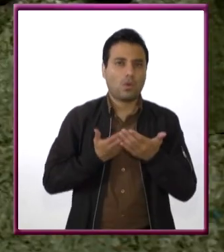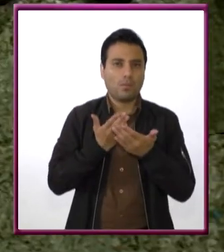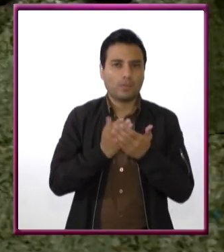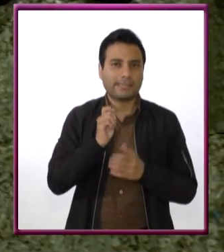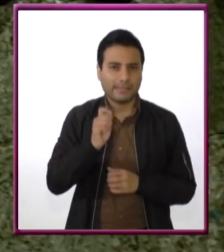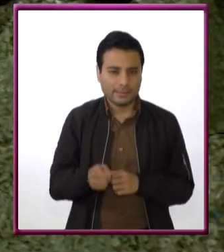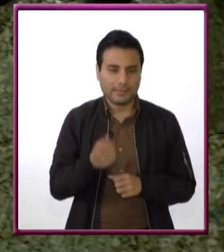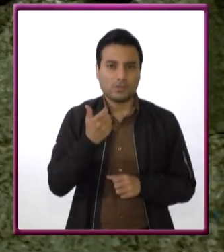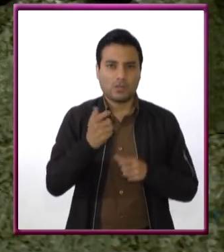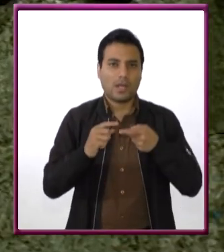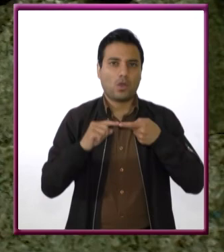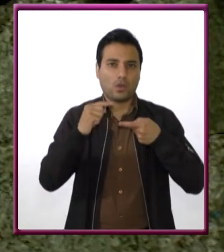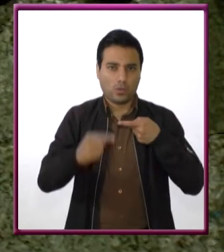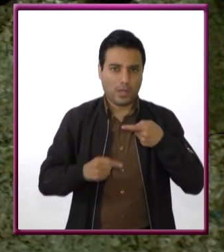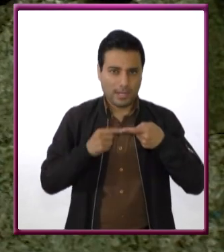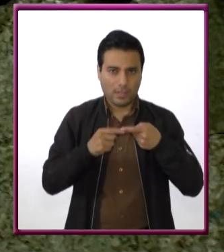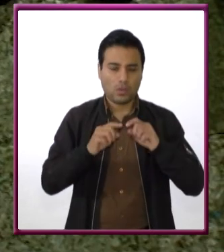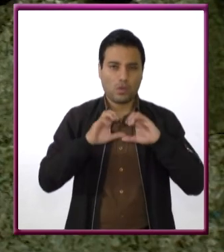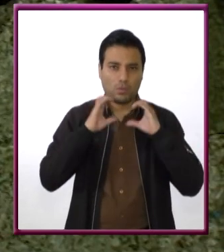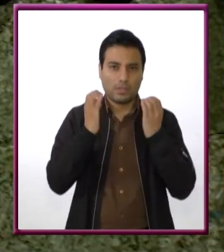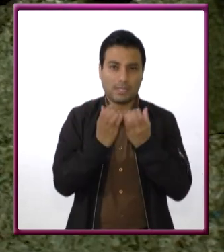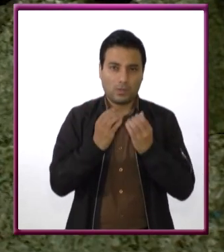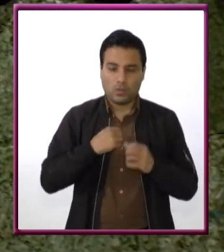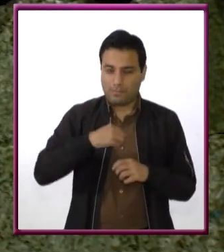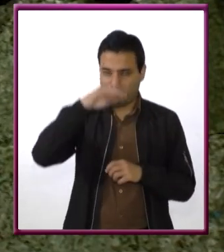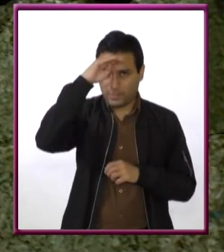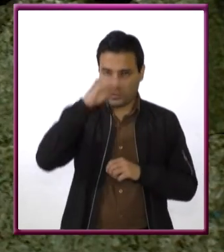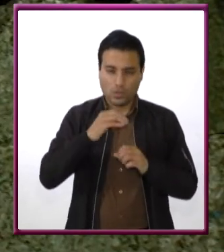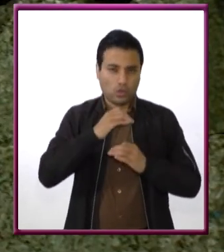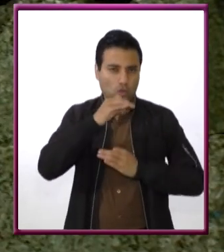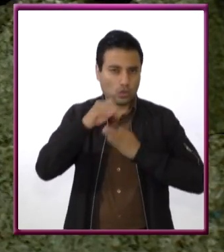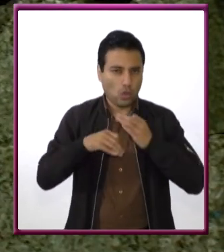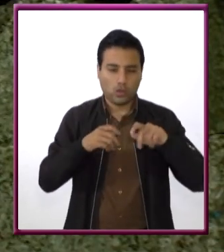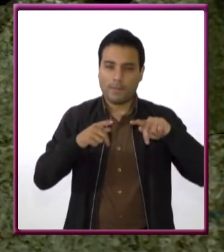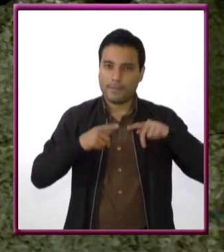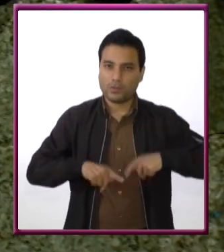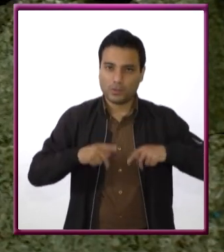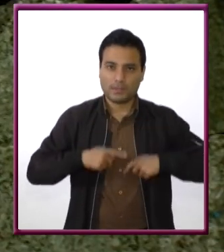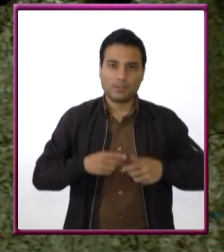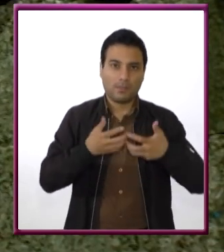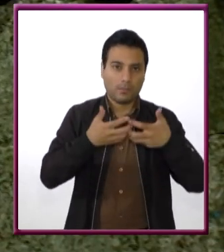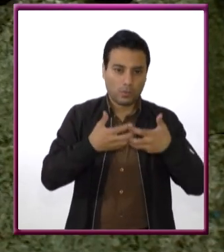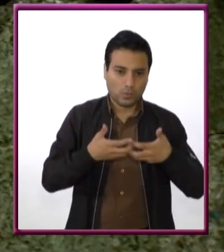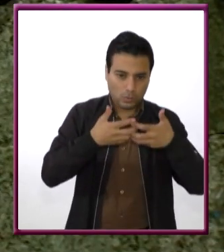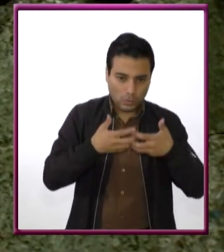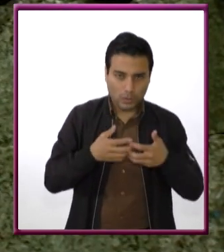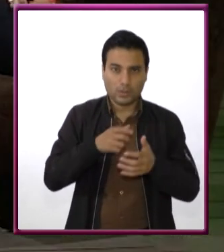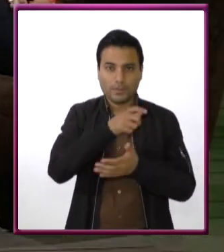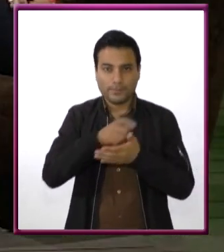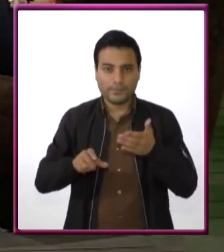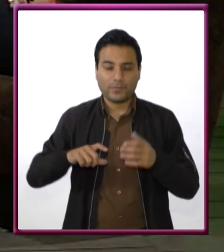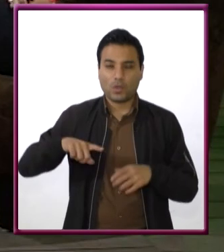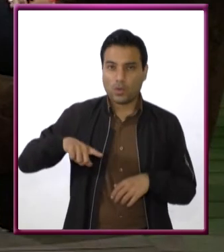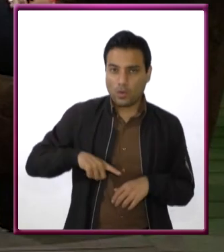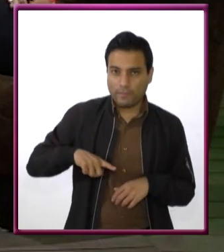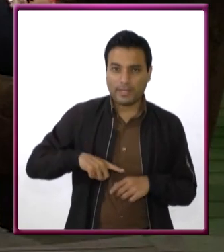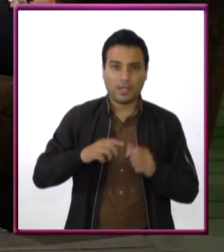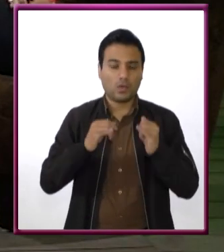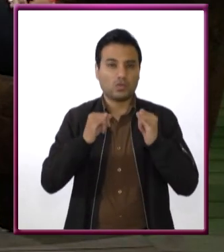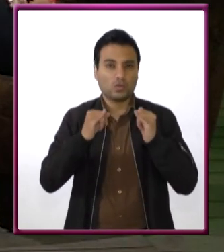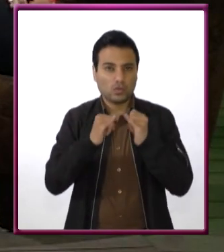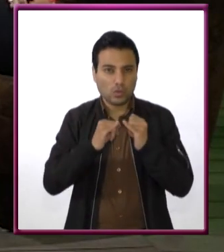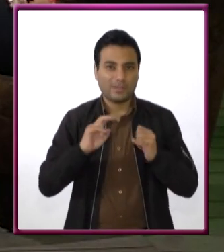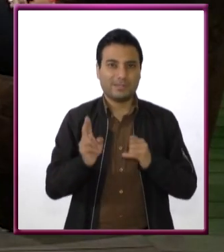economía circular comunitaria porque necesitamos que todos, productores, consumidores, funcionarios gubernamentales,